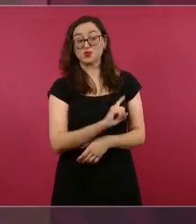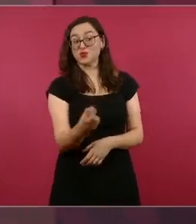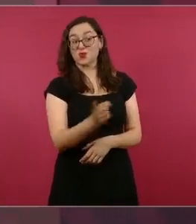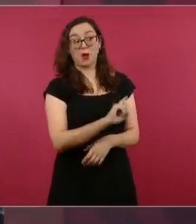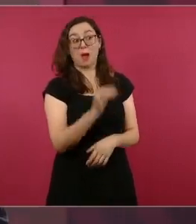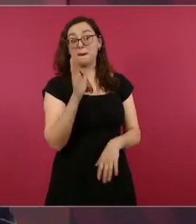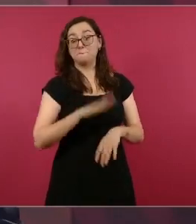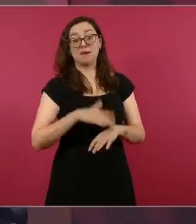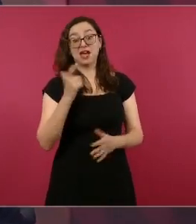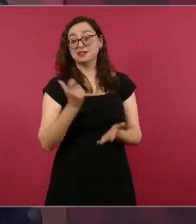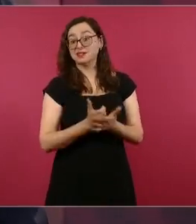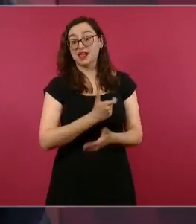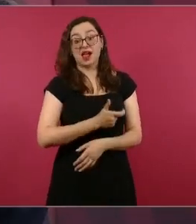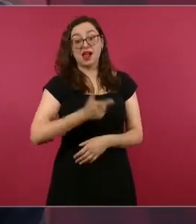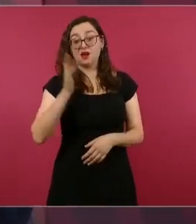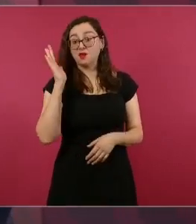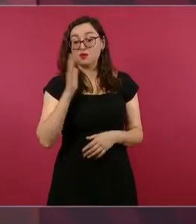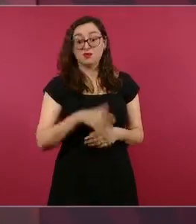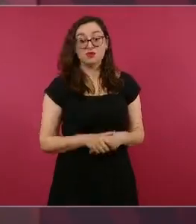marca de esas.